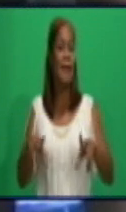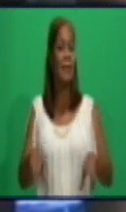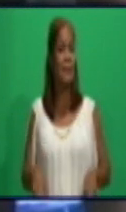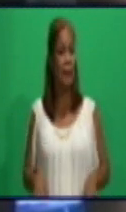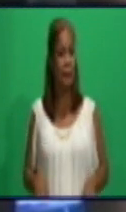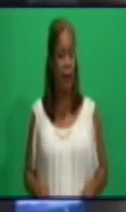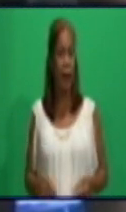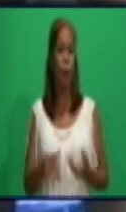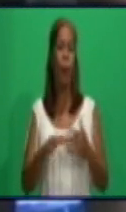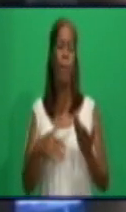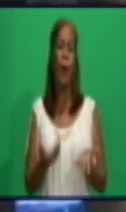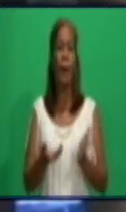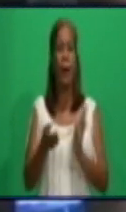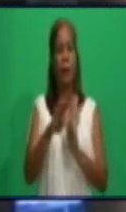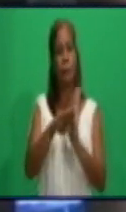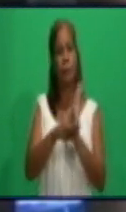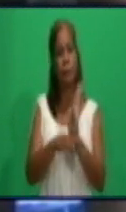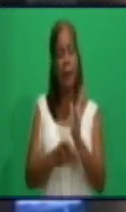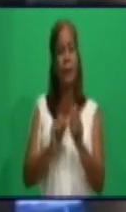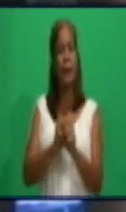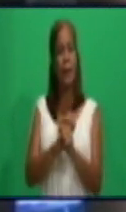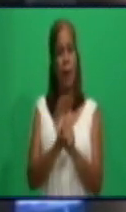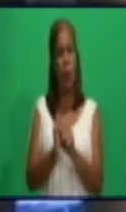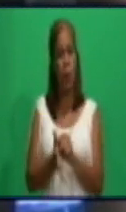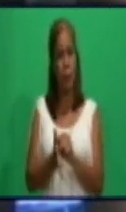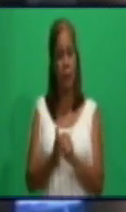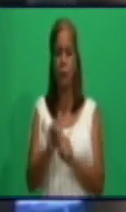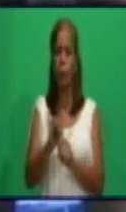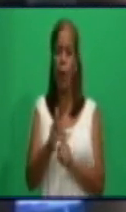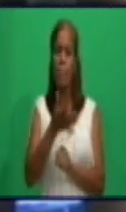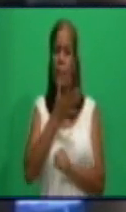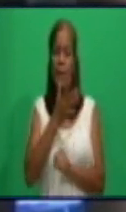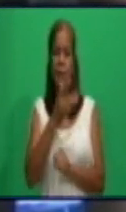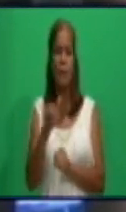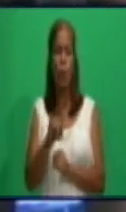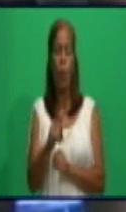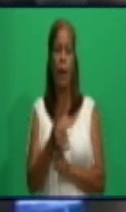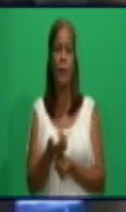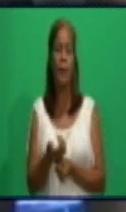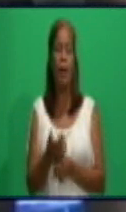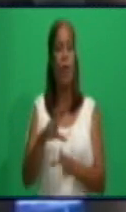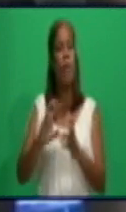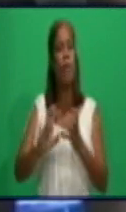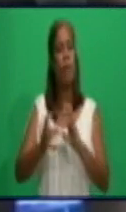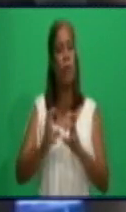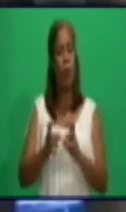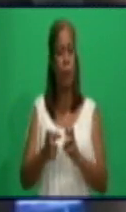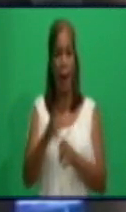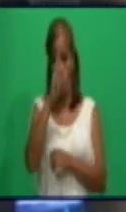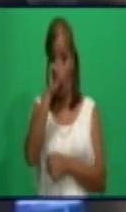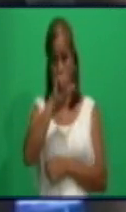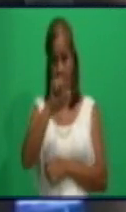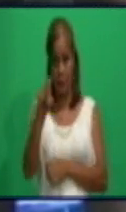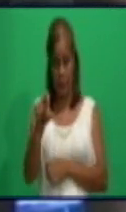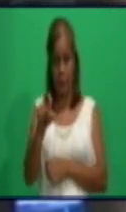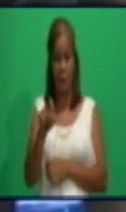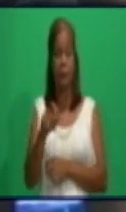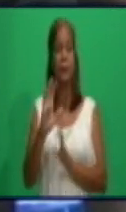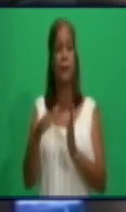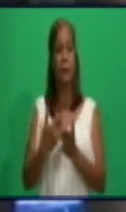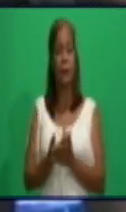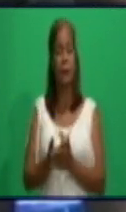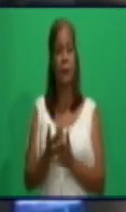tener un régimen de funcionamiento similar a un hospital, a una sala de hospitalización. Por lo tanto, en cada uno de estos centros se realiza